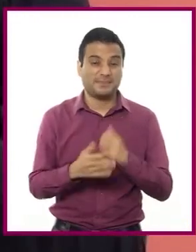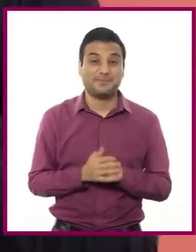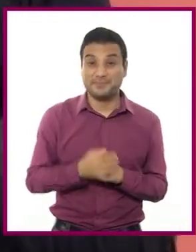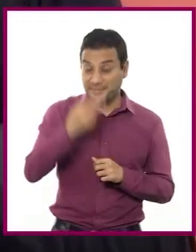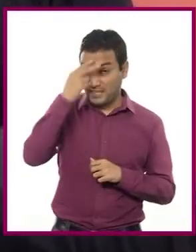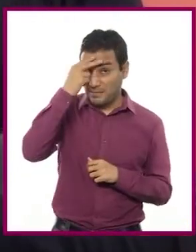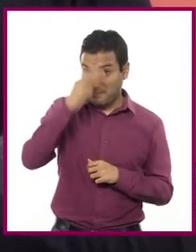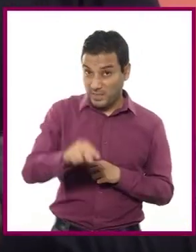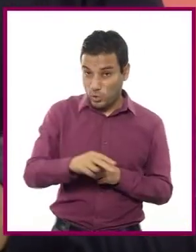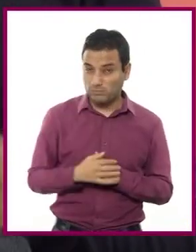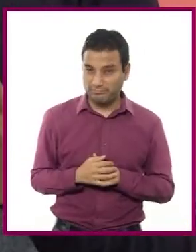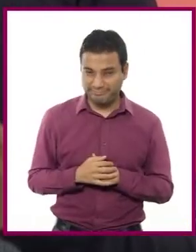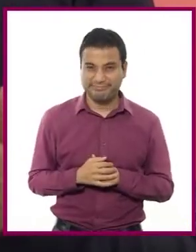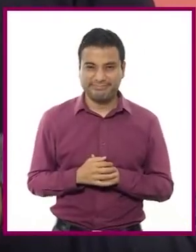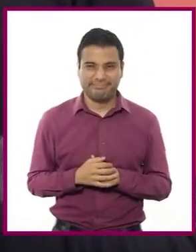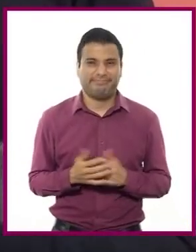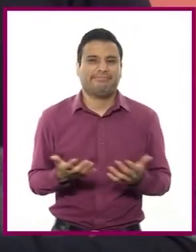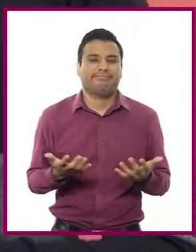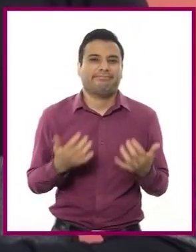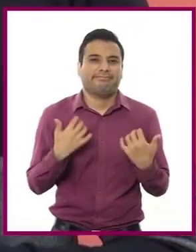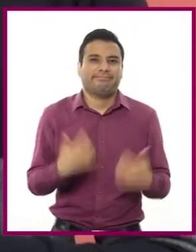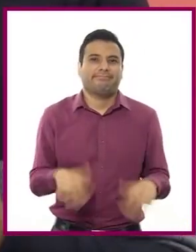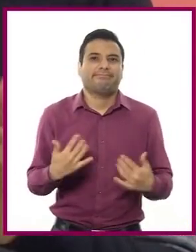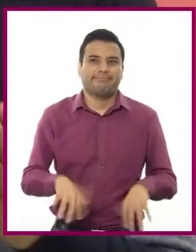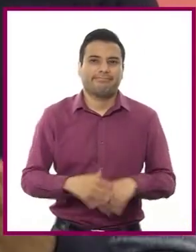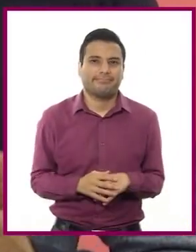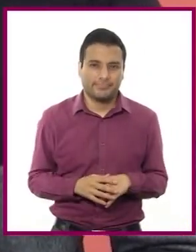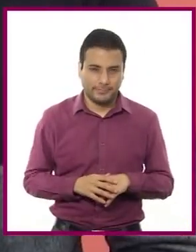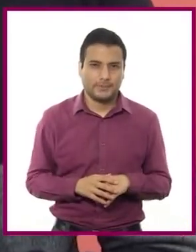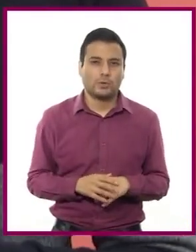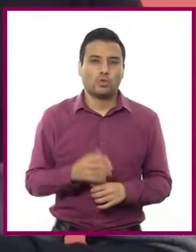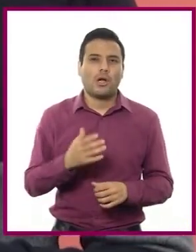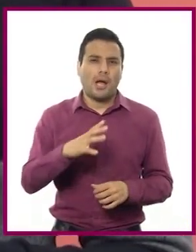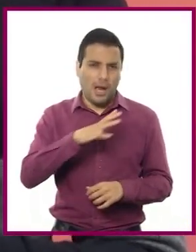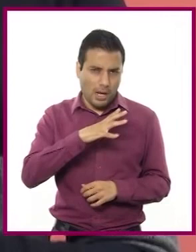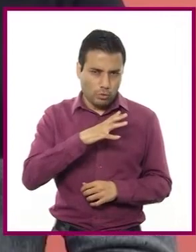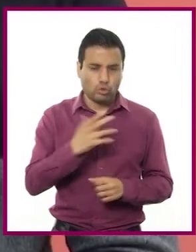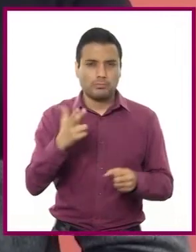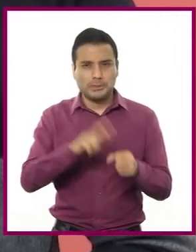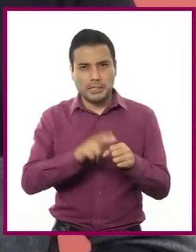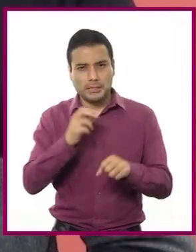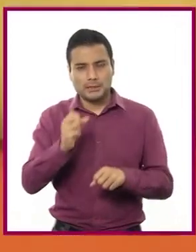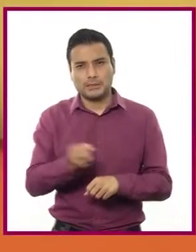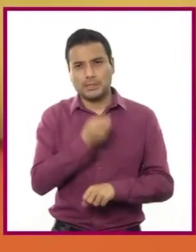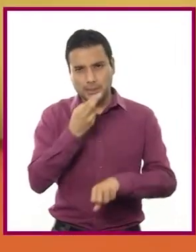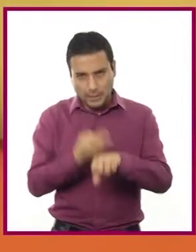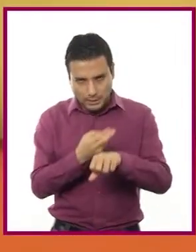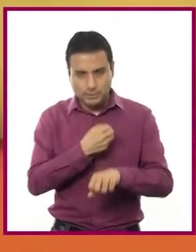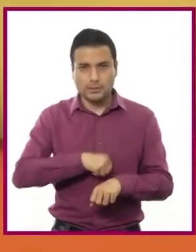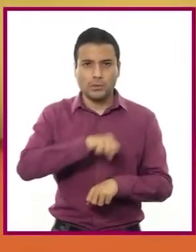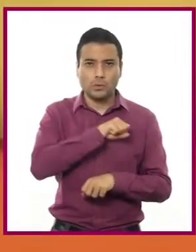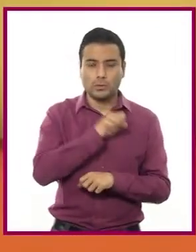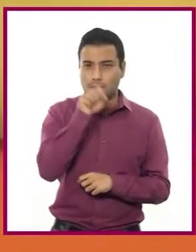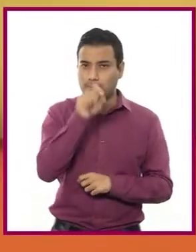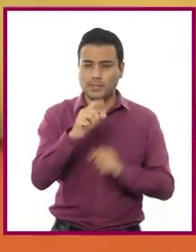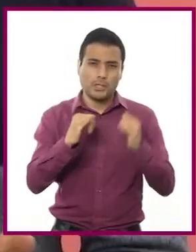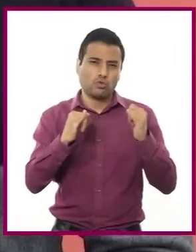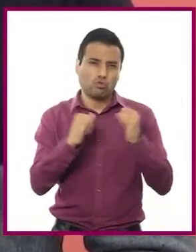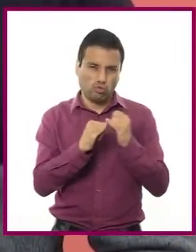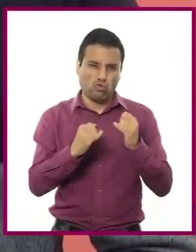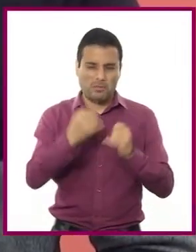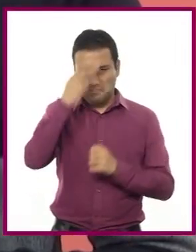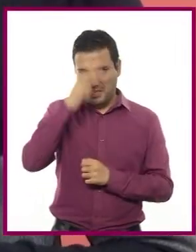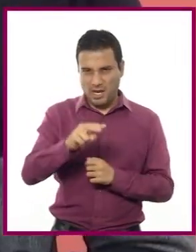área sanitaria depende de diferentes entes como los hospitales de la Secretaría de Salud, el Instituto Mexicano del